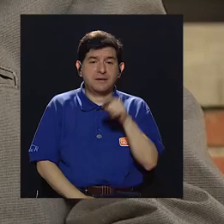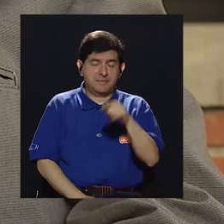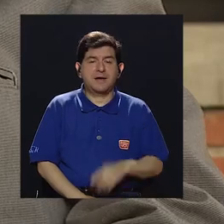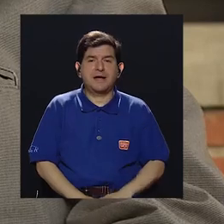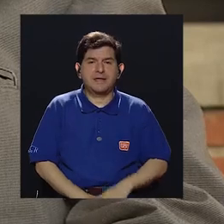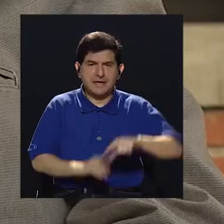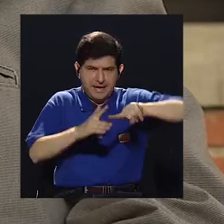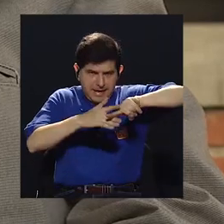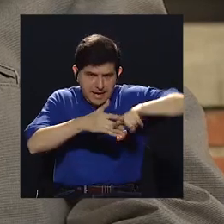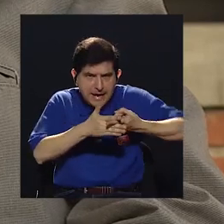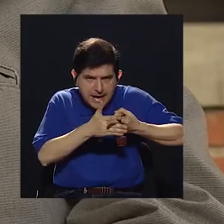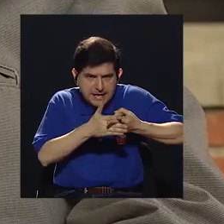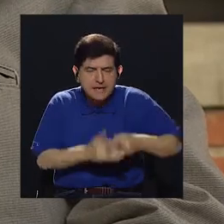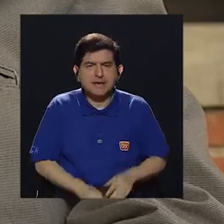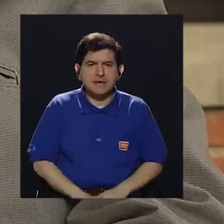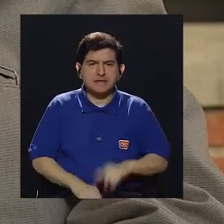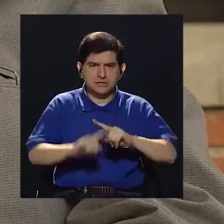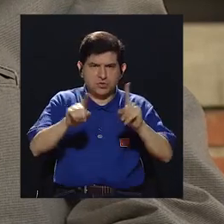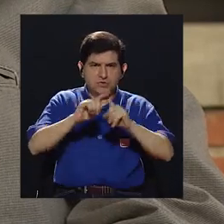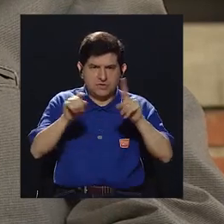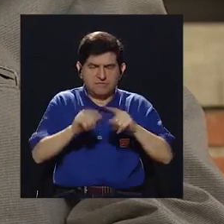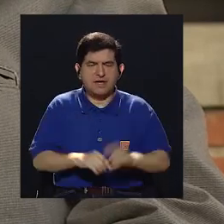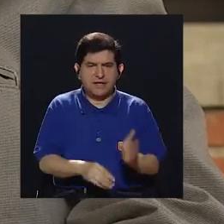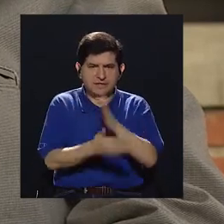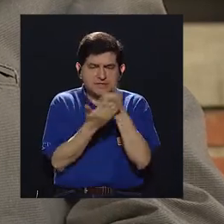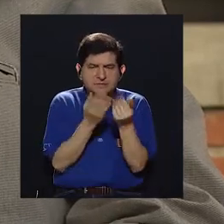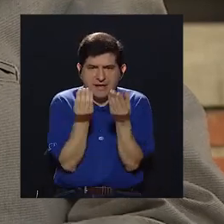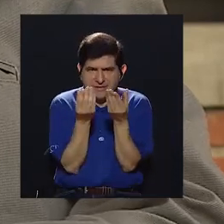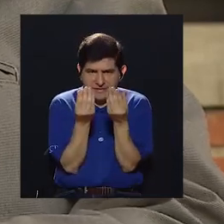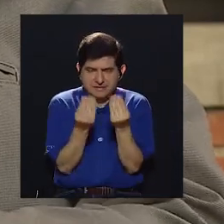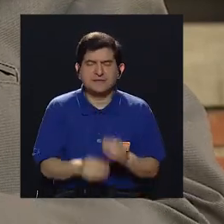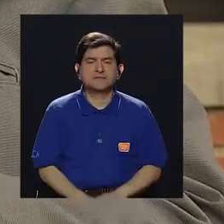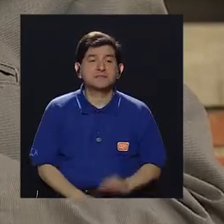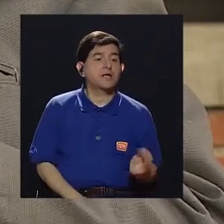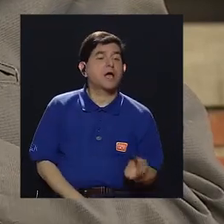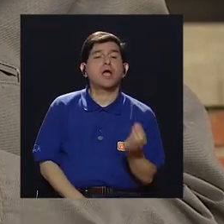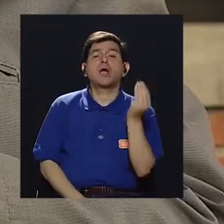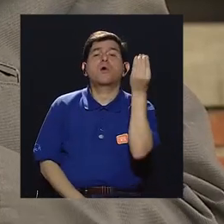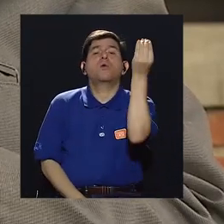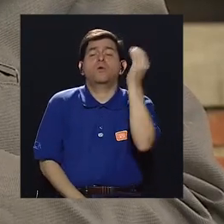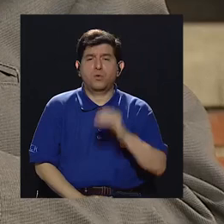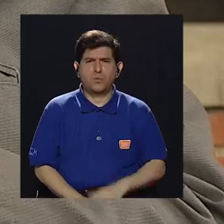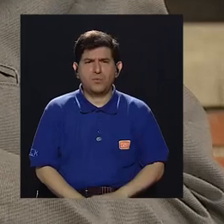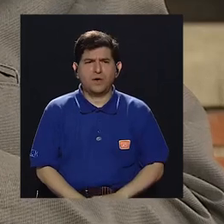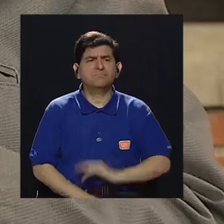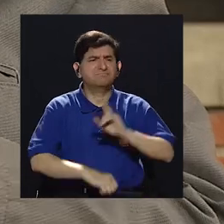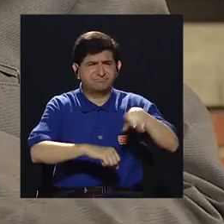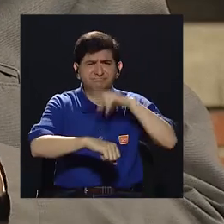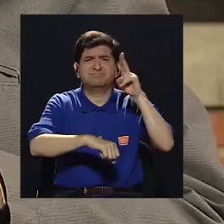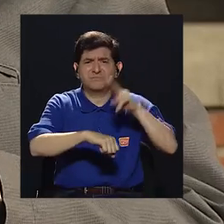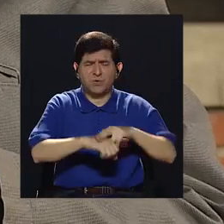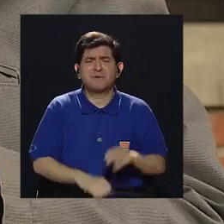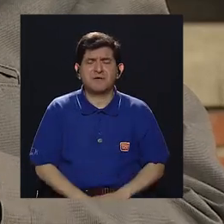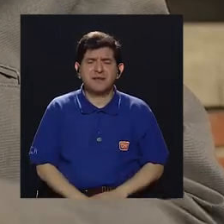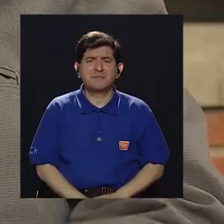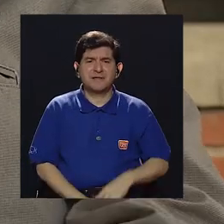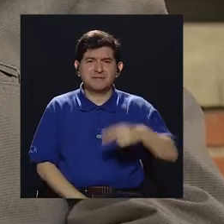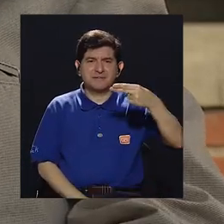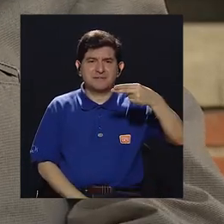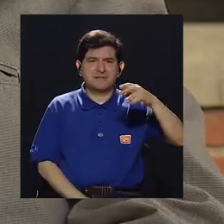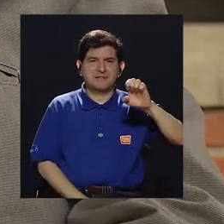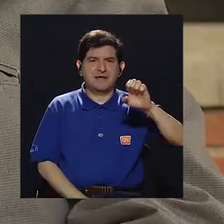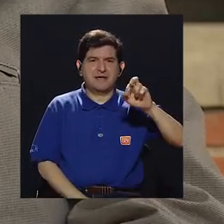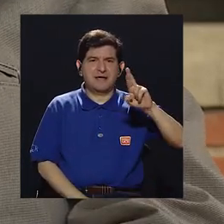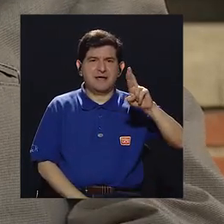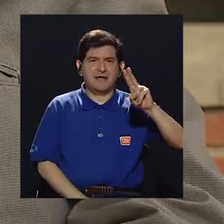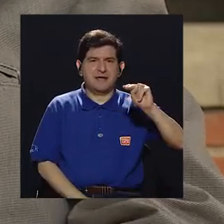árbol donde nace las ramas que son las raíces nerviosas. En gente joven es muy, muy frecuente las hernias discales,